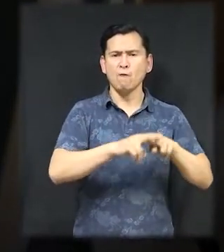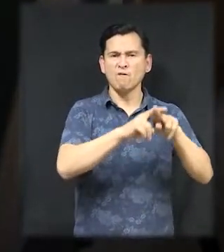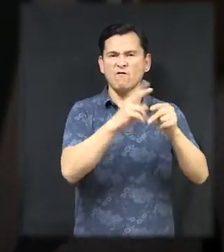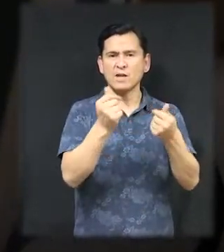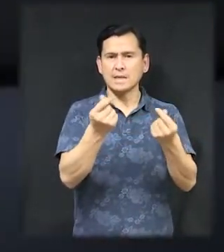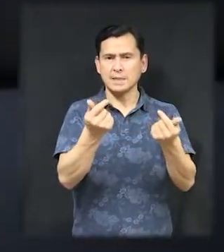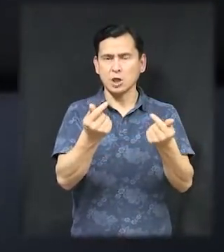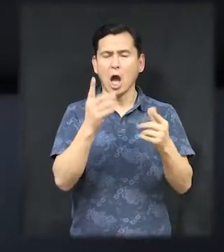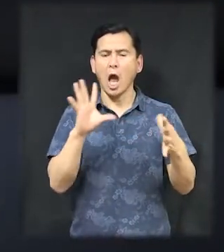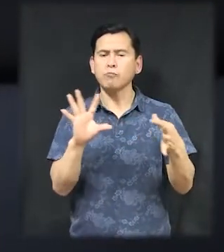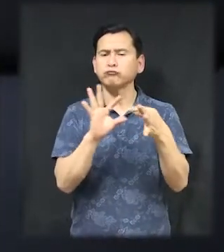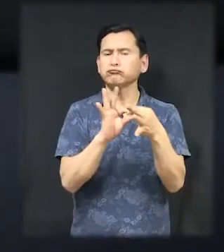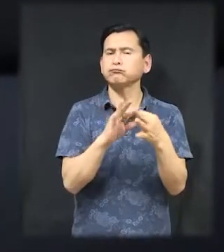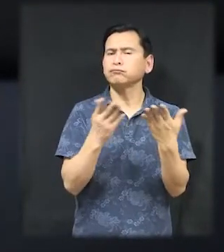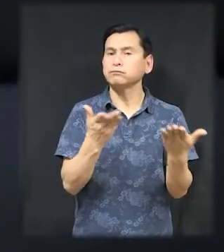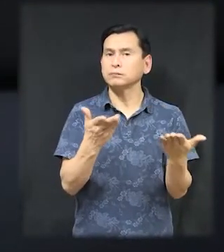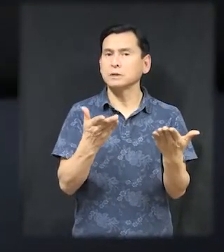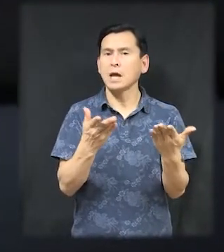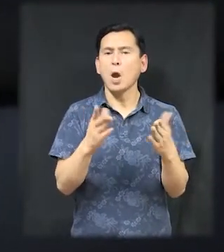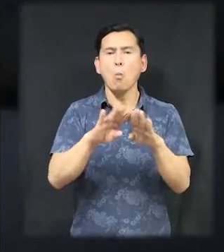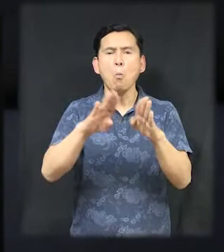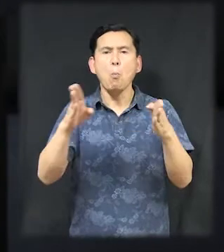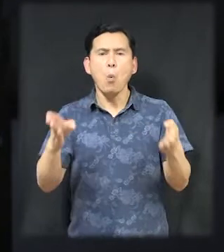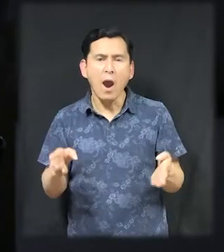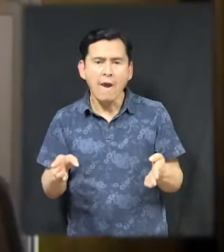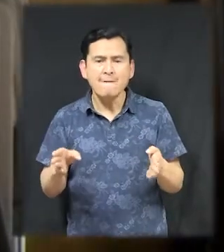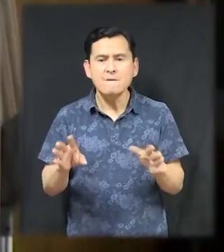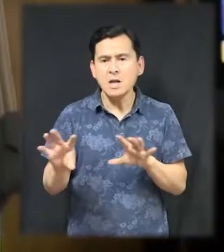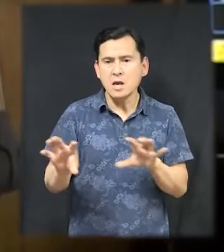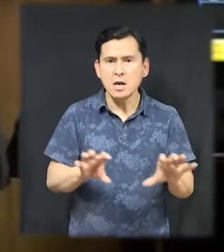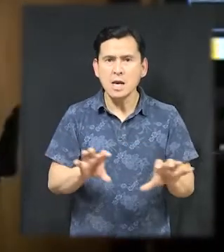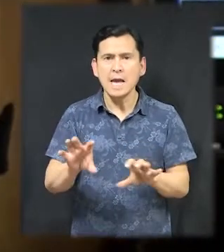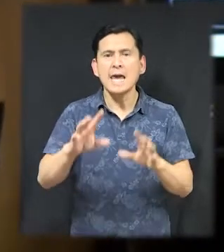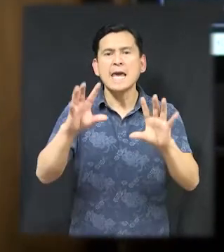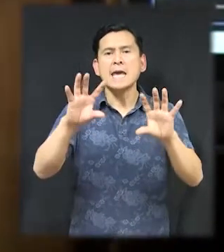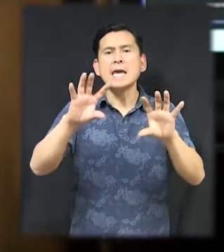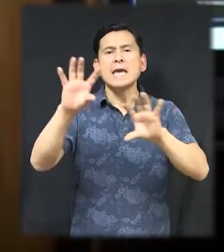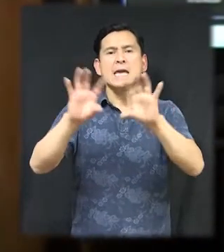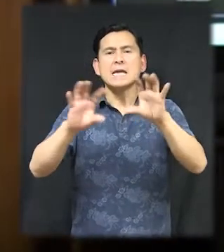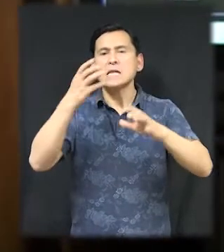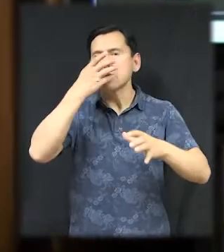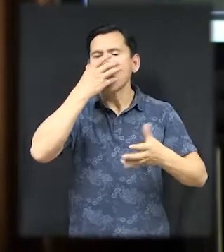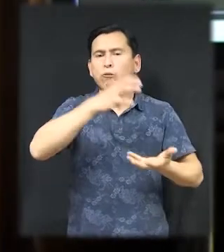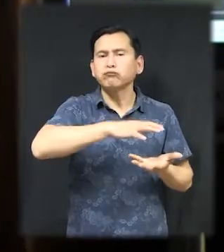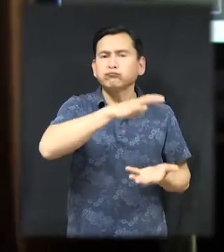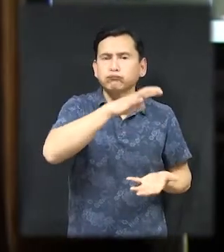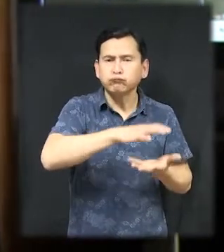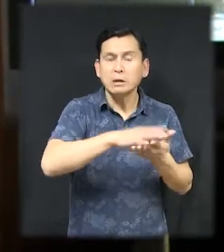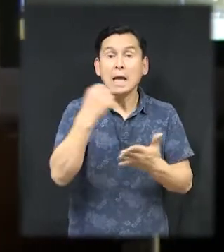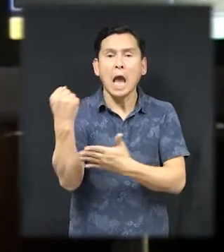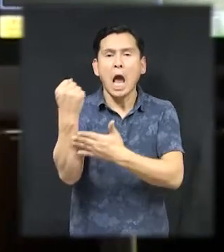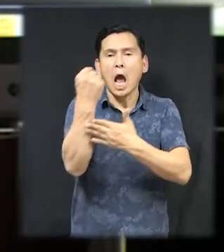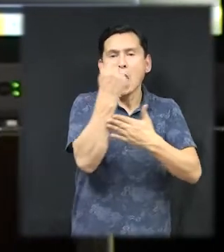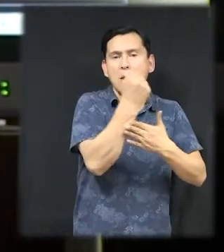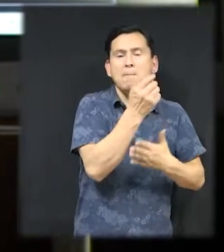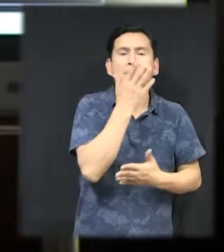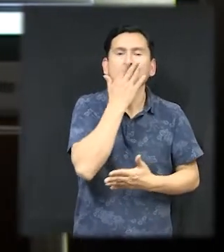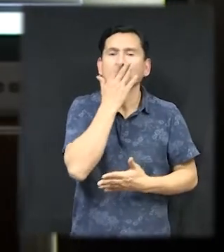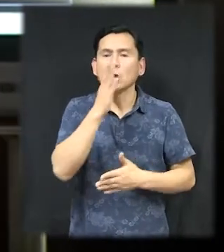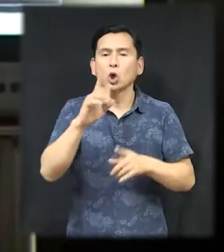colposcopio que costó del orden de 20 millones de pesos, haciendo un total de gestiones de inversiones